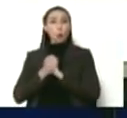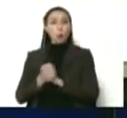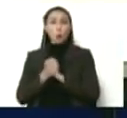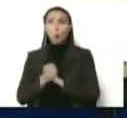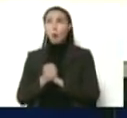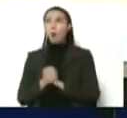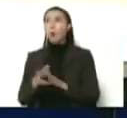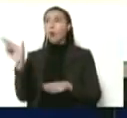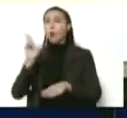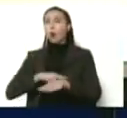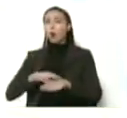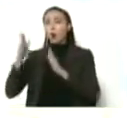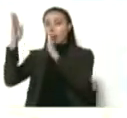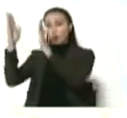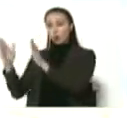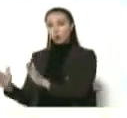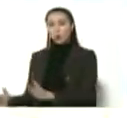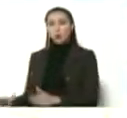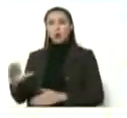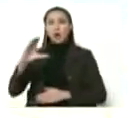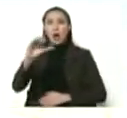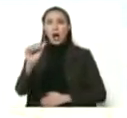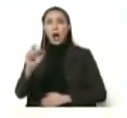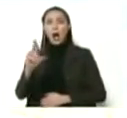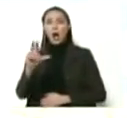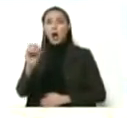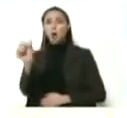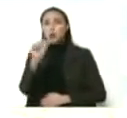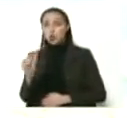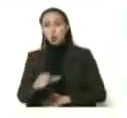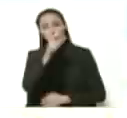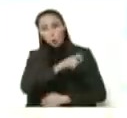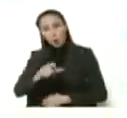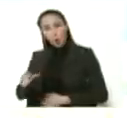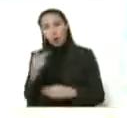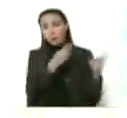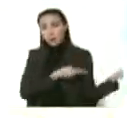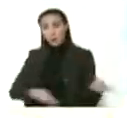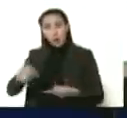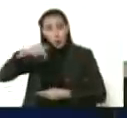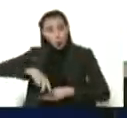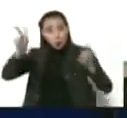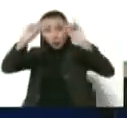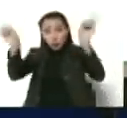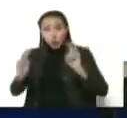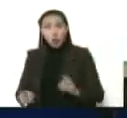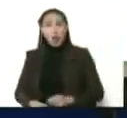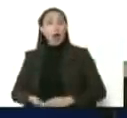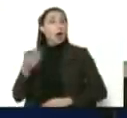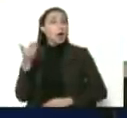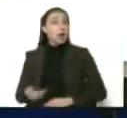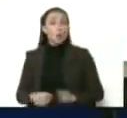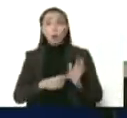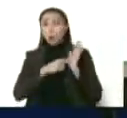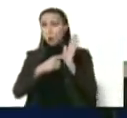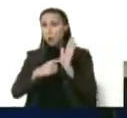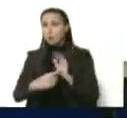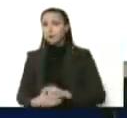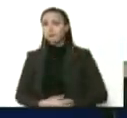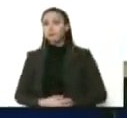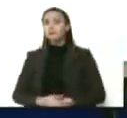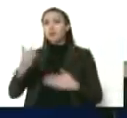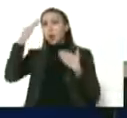doctor Carlos Alvarado. Hay invitados especiales porque vamos a tocar varios temas. Quiero saludar de manera muy especial